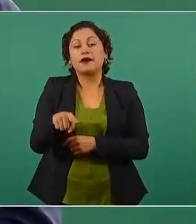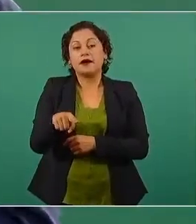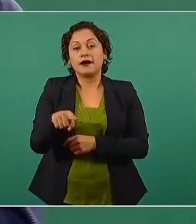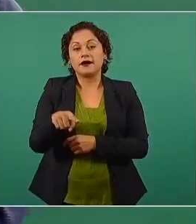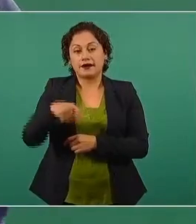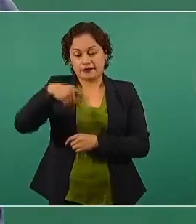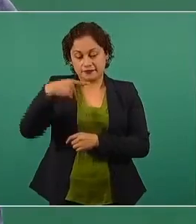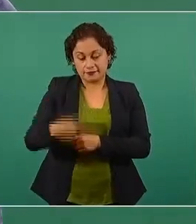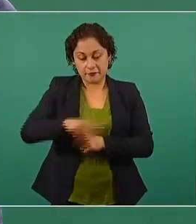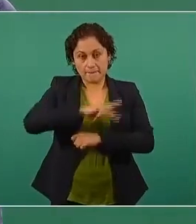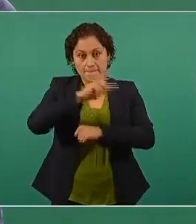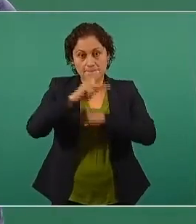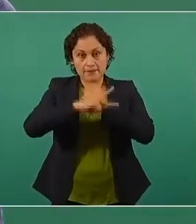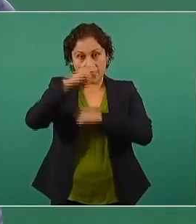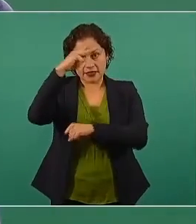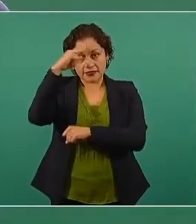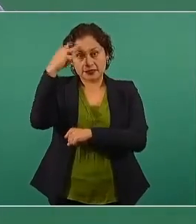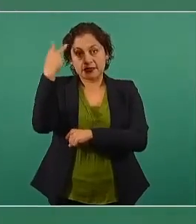de México